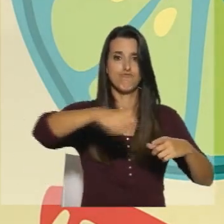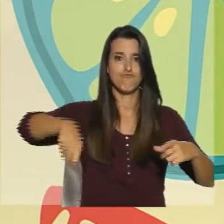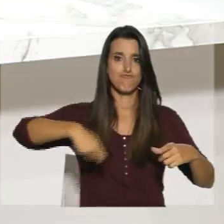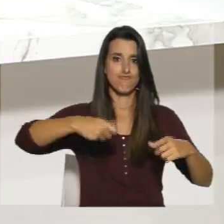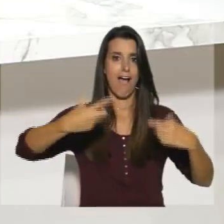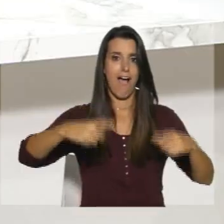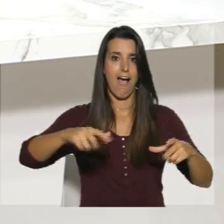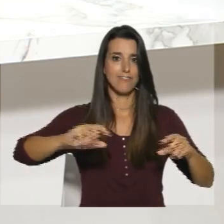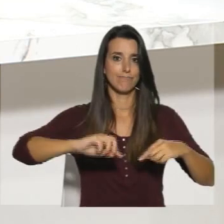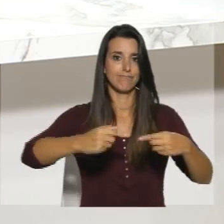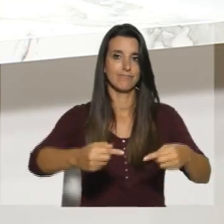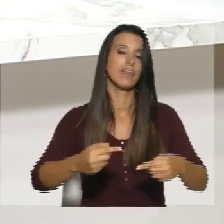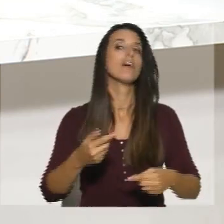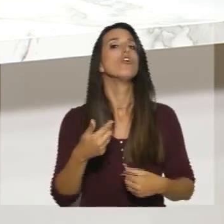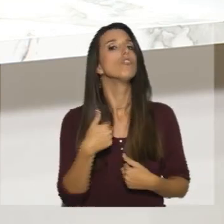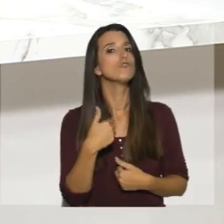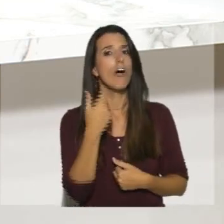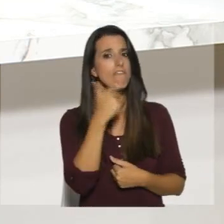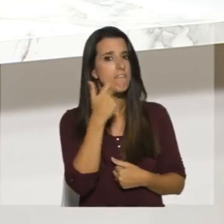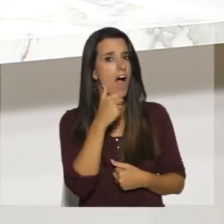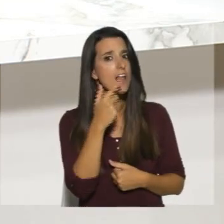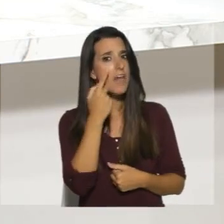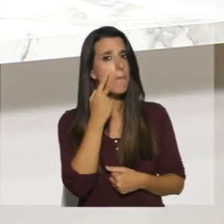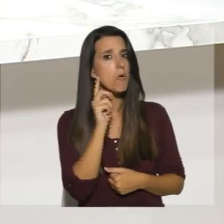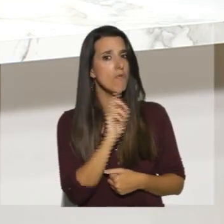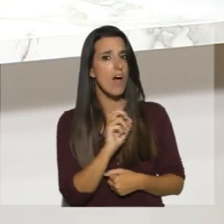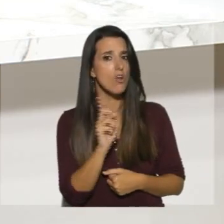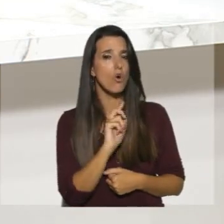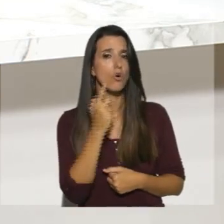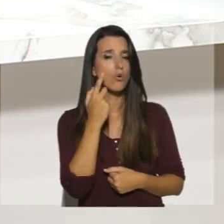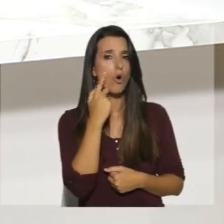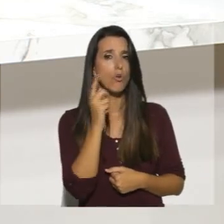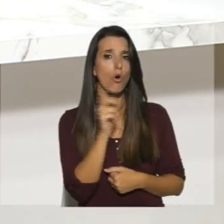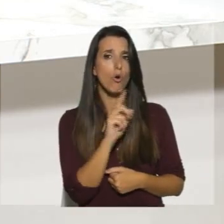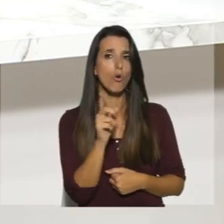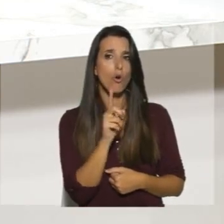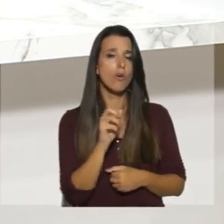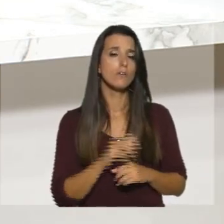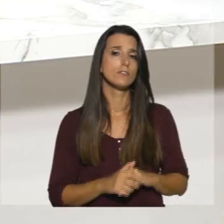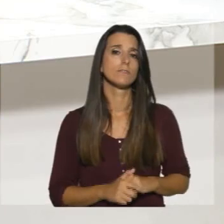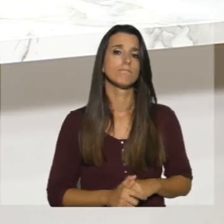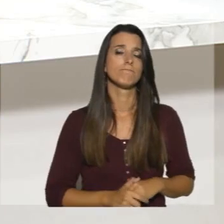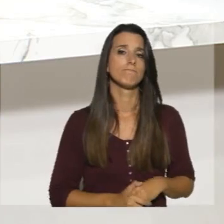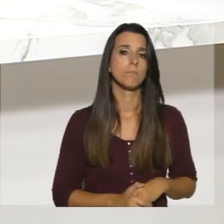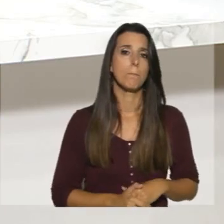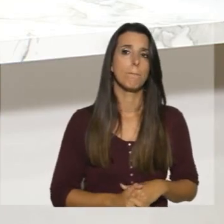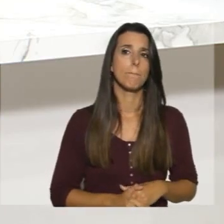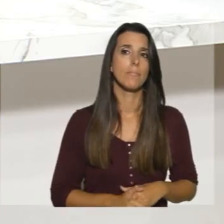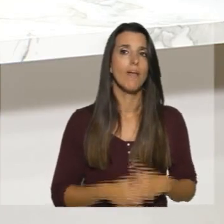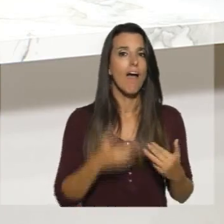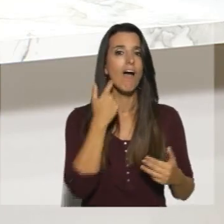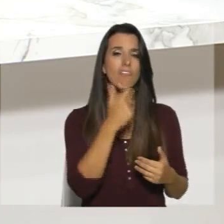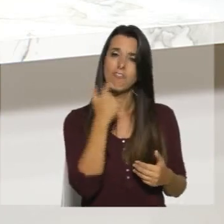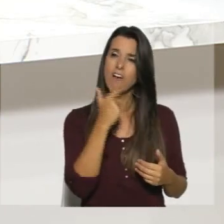a Lore. Otra cosa de las que yo no he probado frilloada. No, yo tampoco. No he probado lo hablamos directamente. Recién. Sí, es verdad. ¿Cómo nos falta,